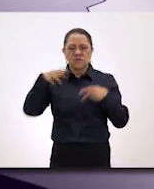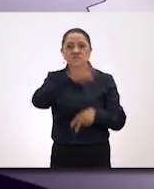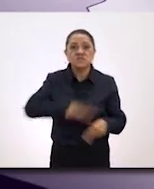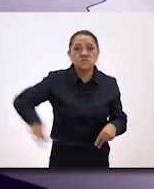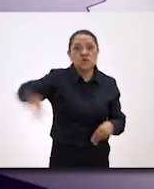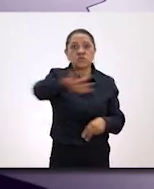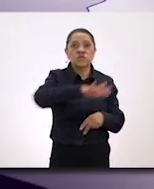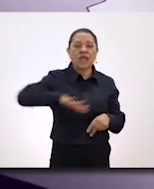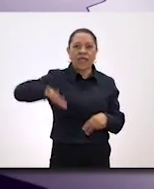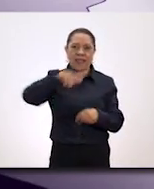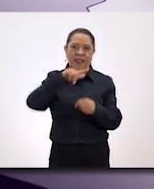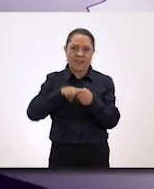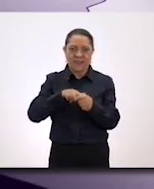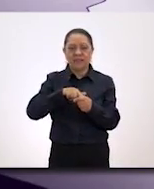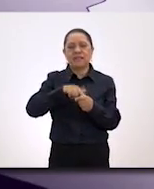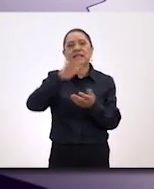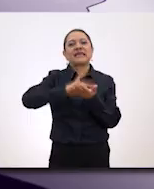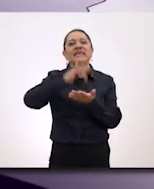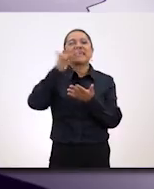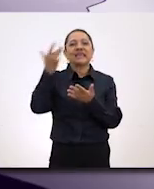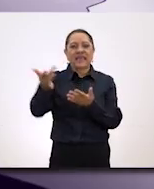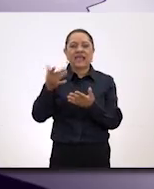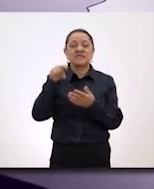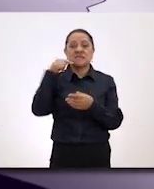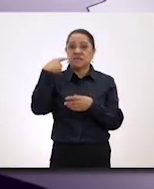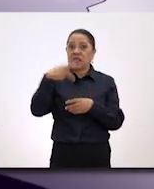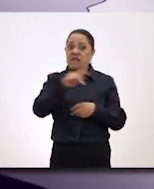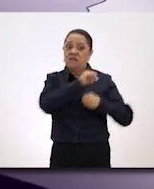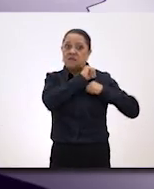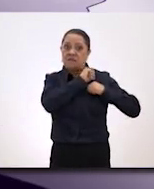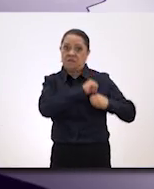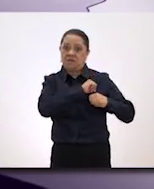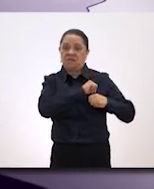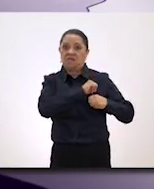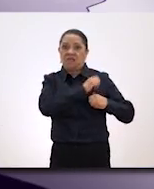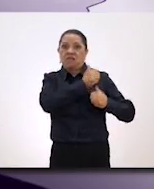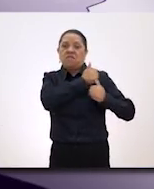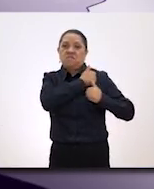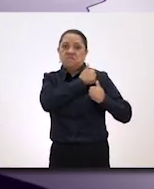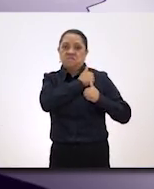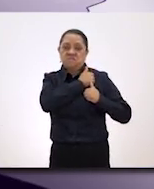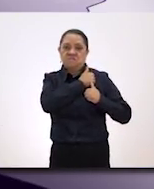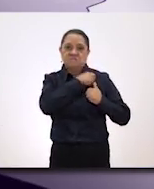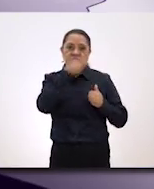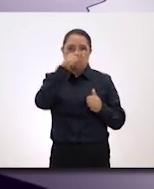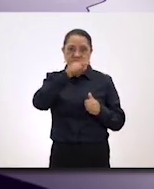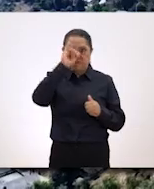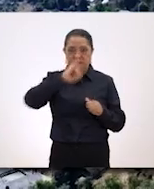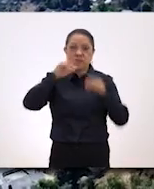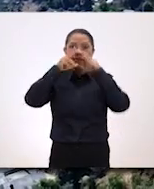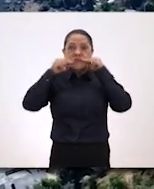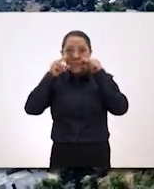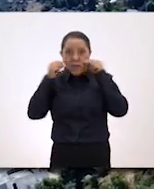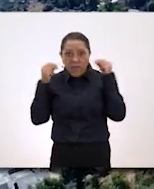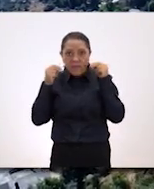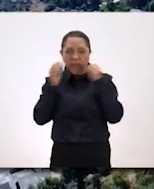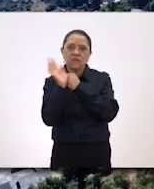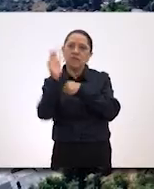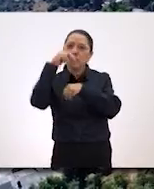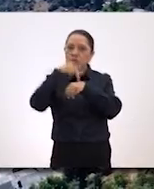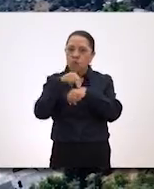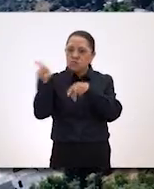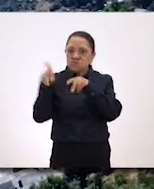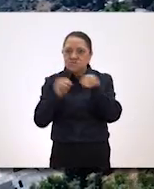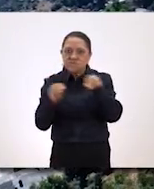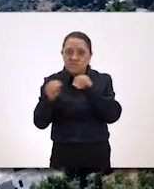a la labor realizada por el gran caudillo Emiliano Zapata Salazar durante la Revolución. El Estado Libre y Soberano de